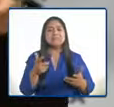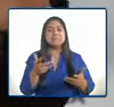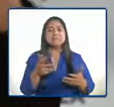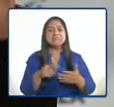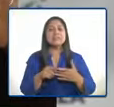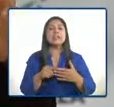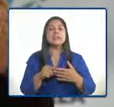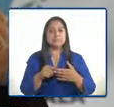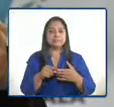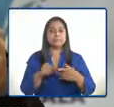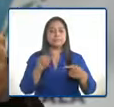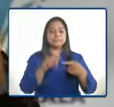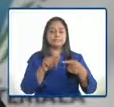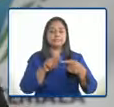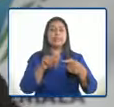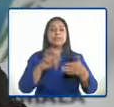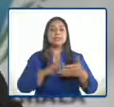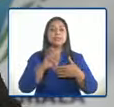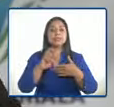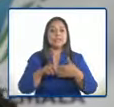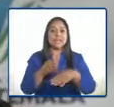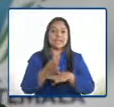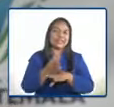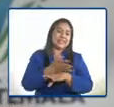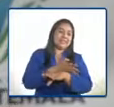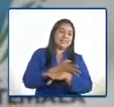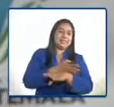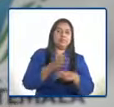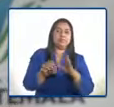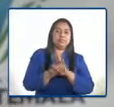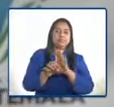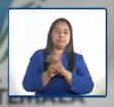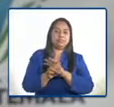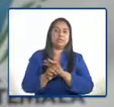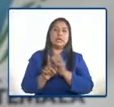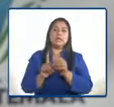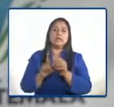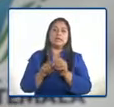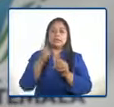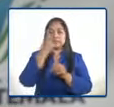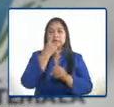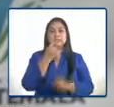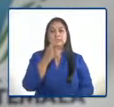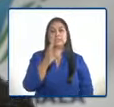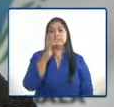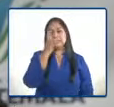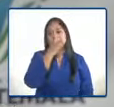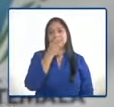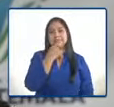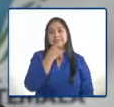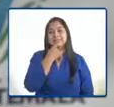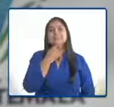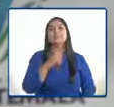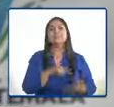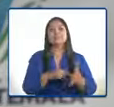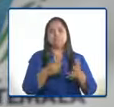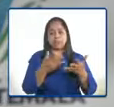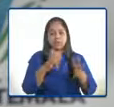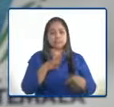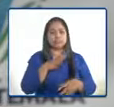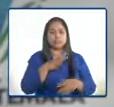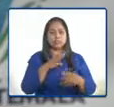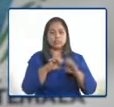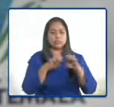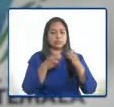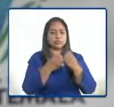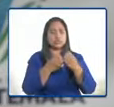programa que es previo a que los jóvenes entren a la Secretaría de Bienestar Social. Tenemos un equipo multidisciplinario